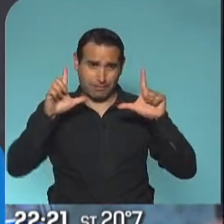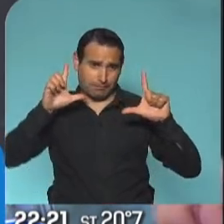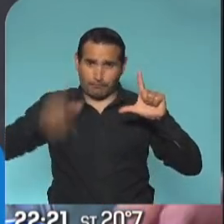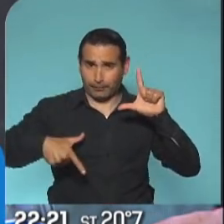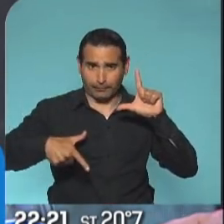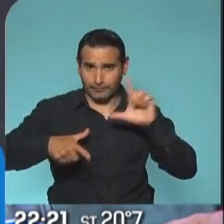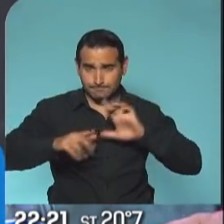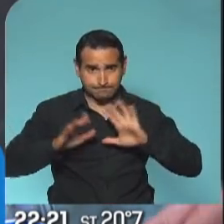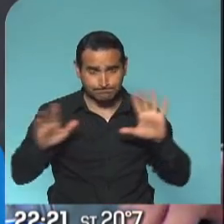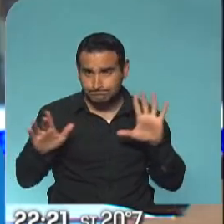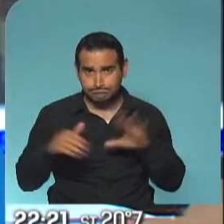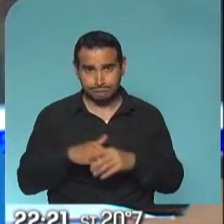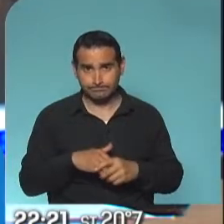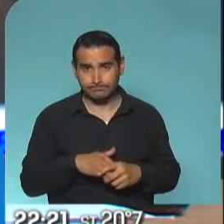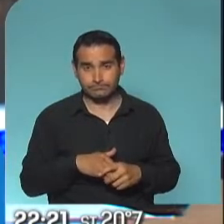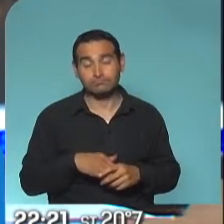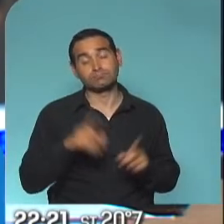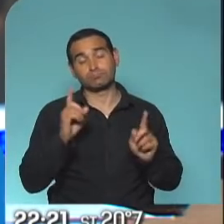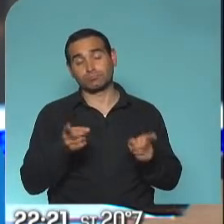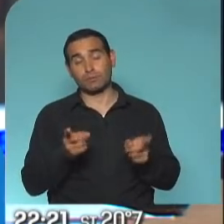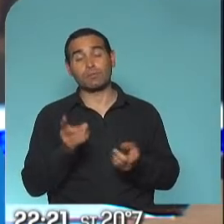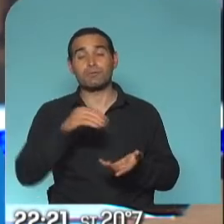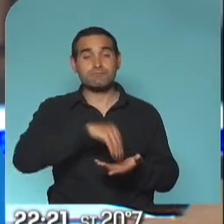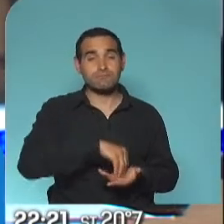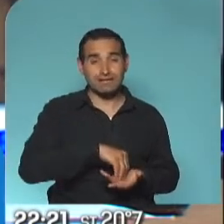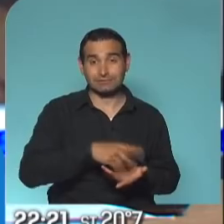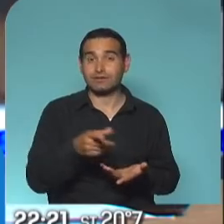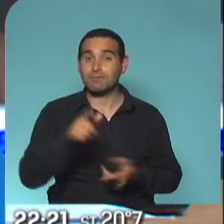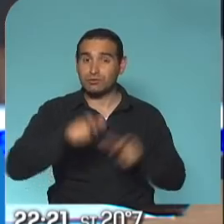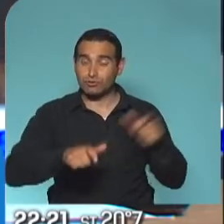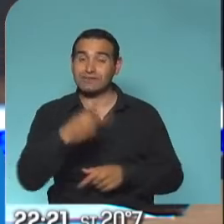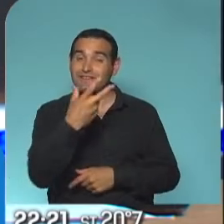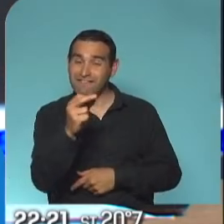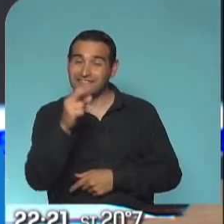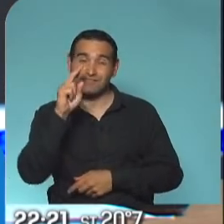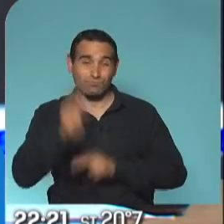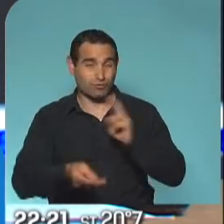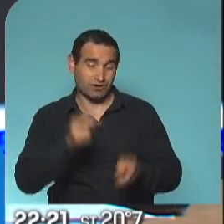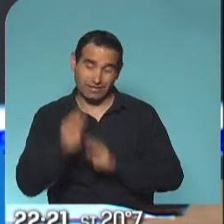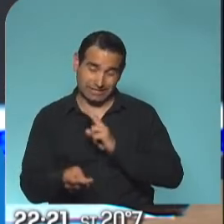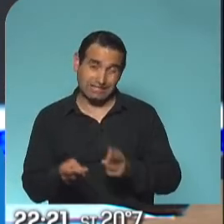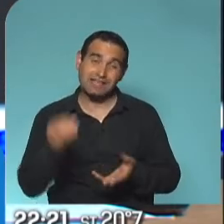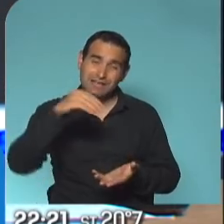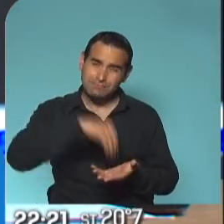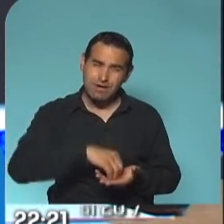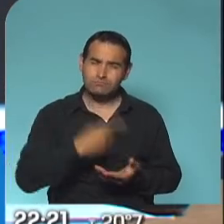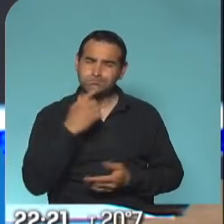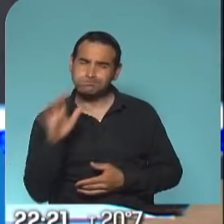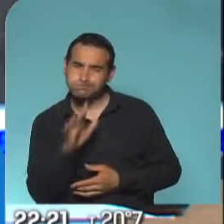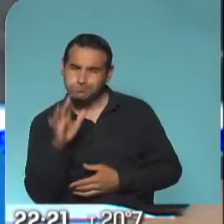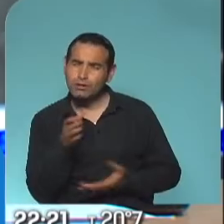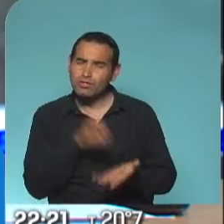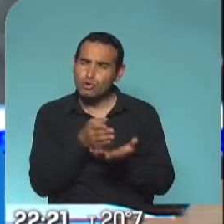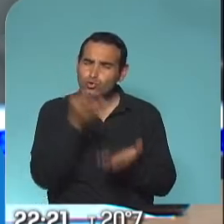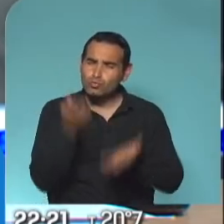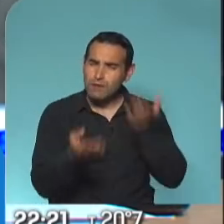terrible, rotundo. Y también el costo en vidas, 20 muertos y a su vez las sospechas de violaciones de los